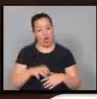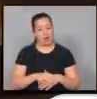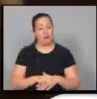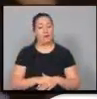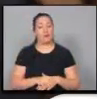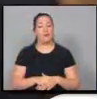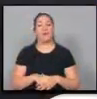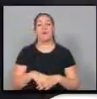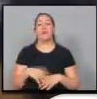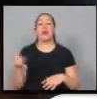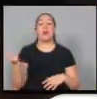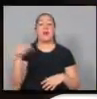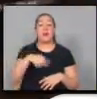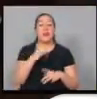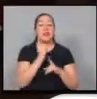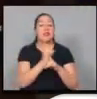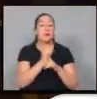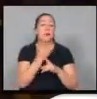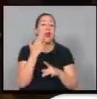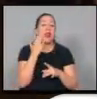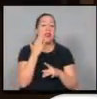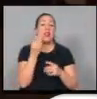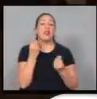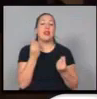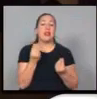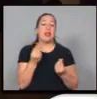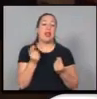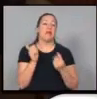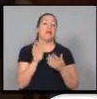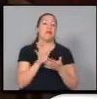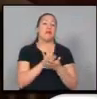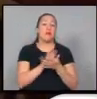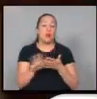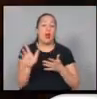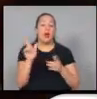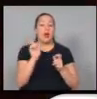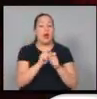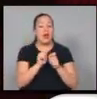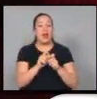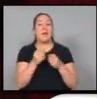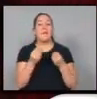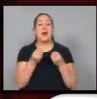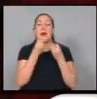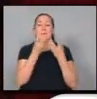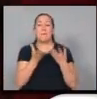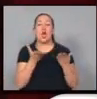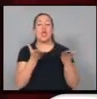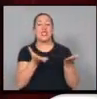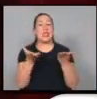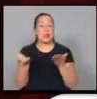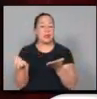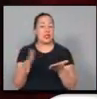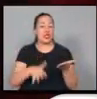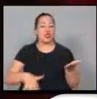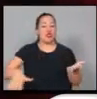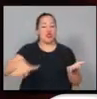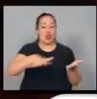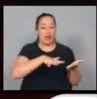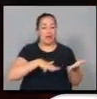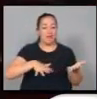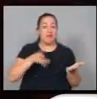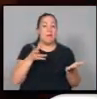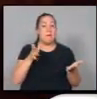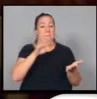que vienen todas las tardes a tratar de armar un nuevo autobomba para prestar mejor servicio a nuestra comunidad, ¿no? A la comunidad de Merlo.